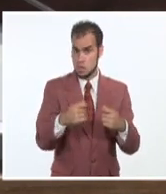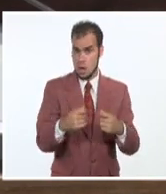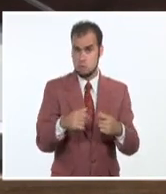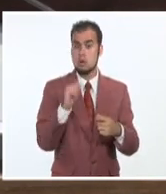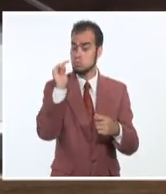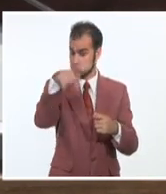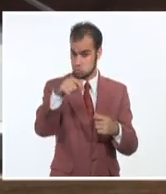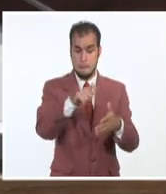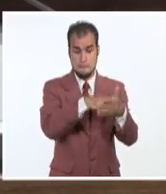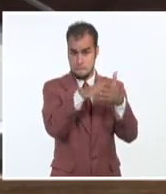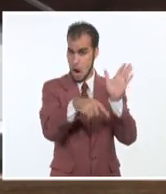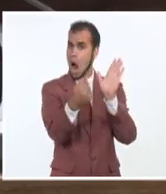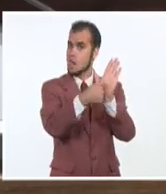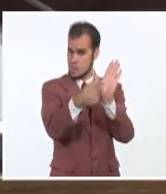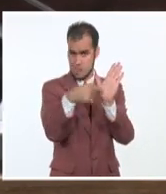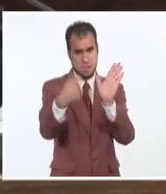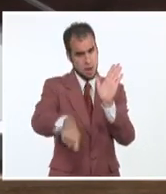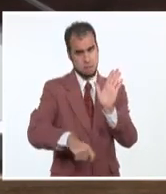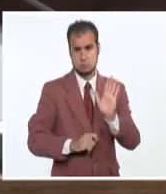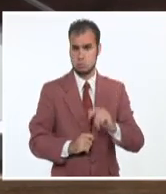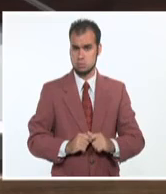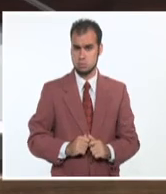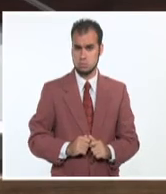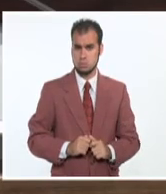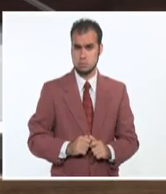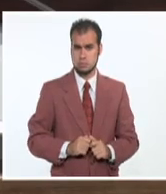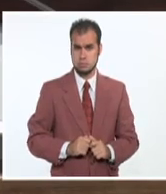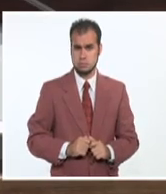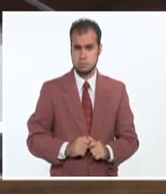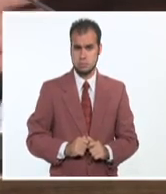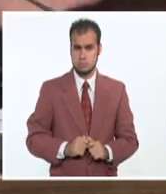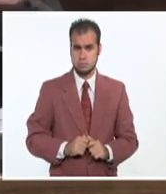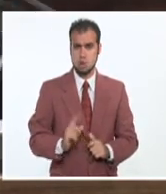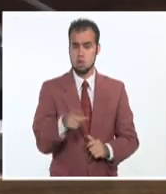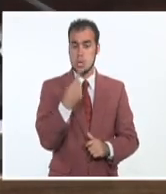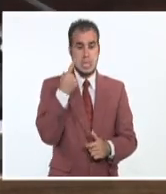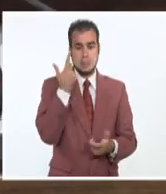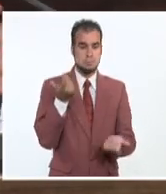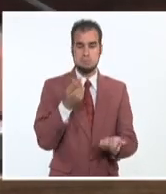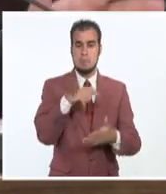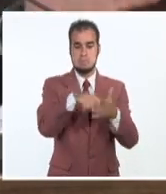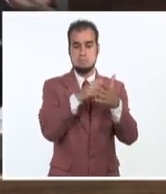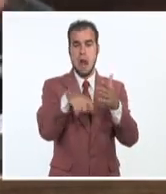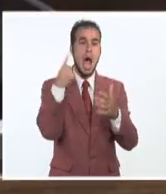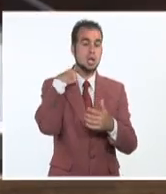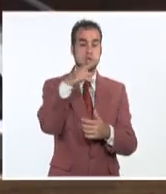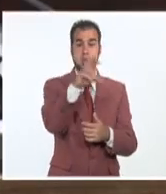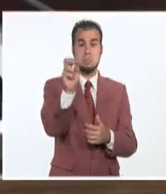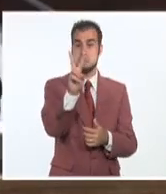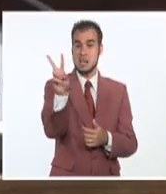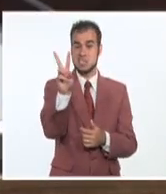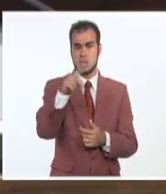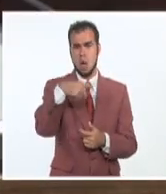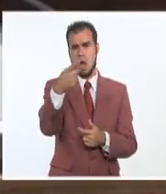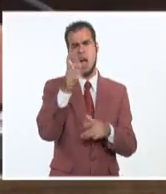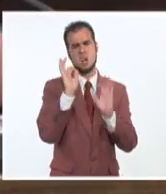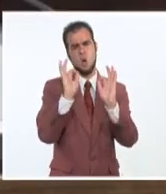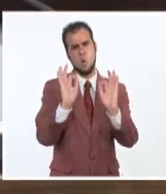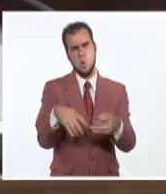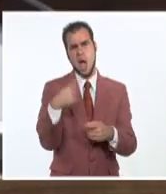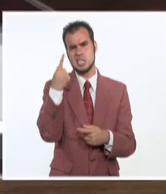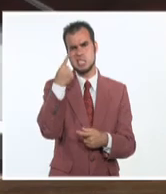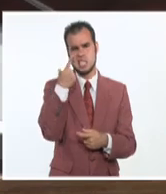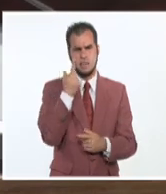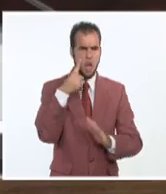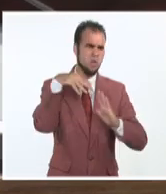plan. Nosotros no podemos trasladar al plan 2022 el pesimismo, el escenario de